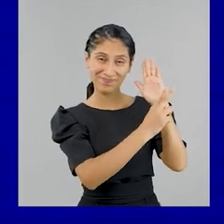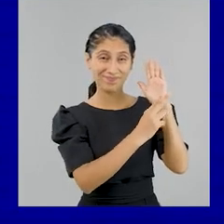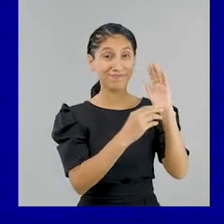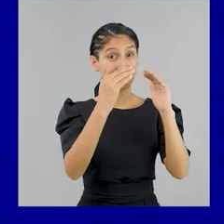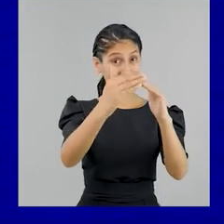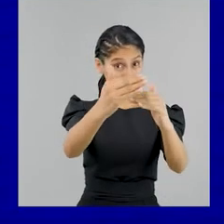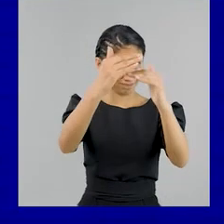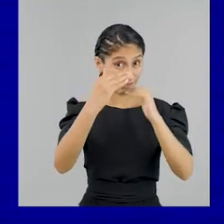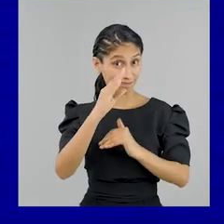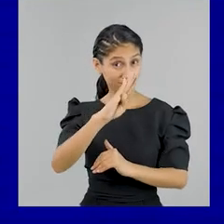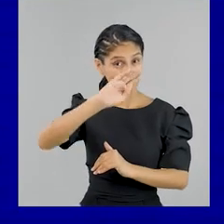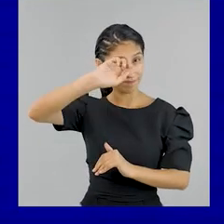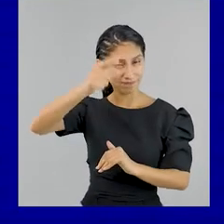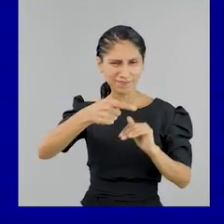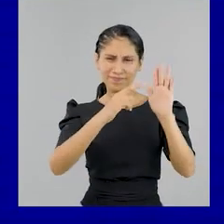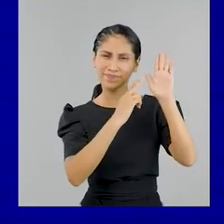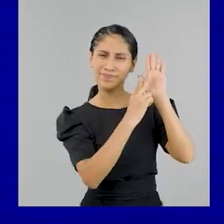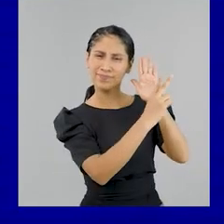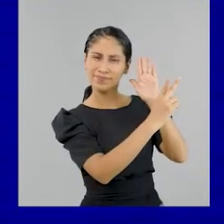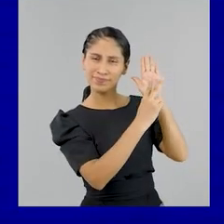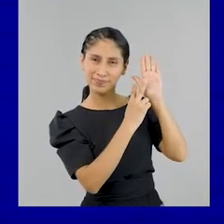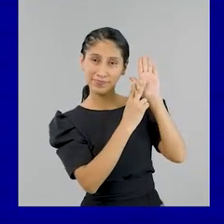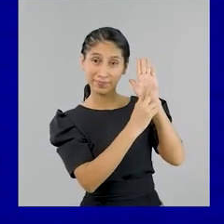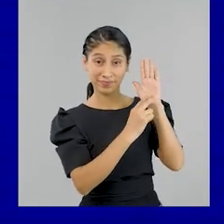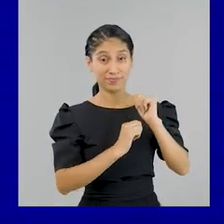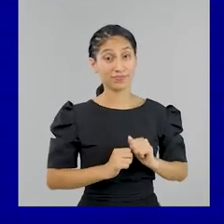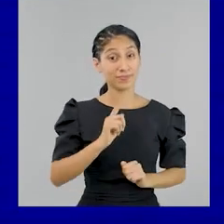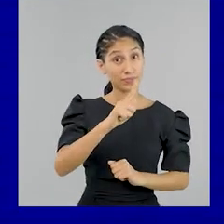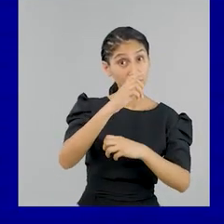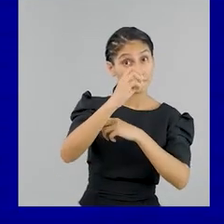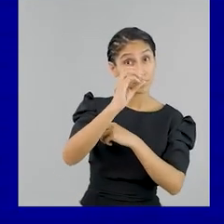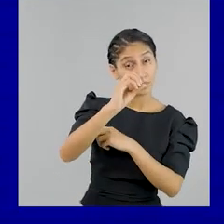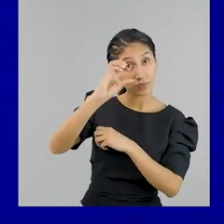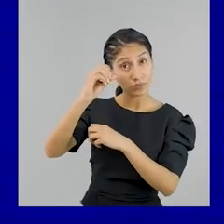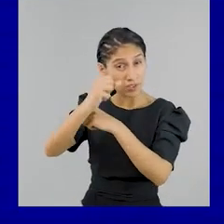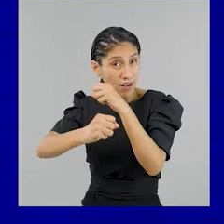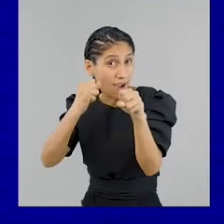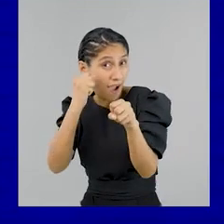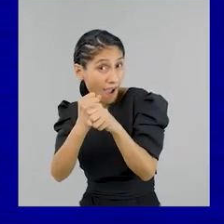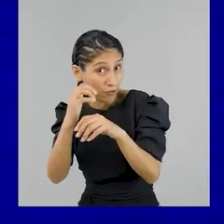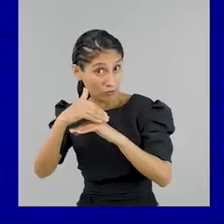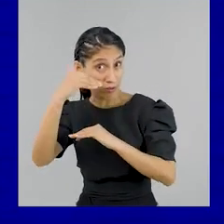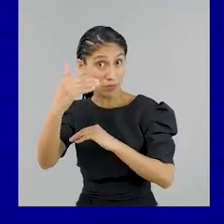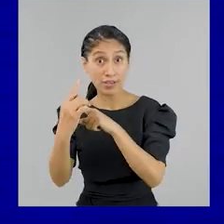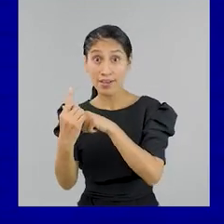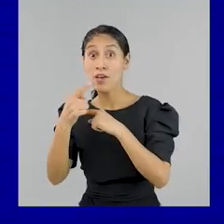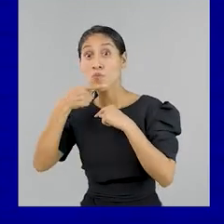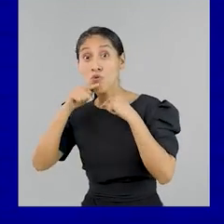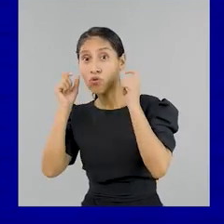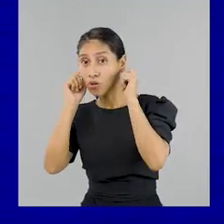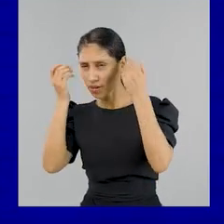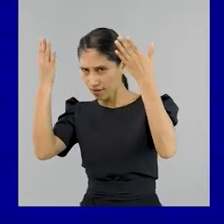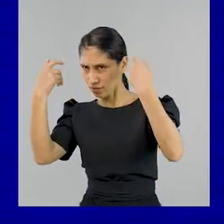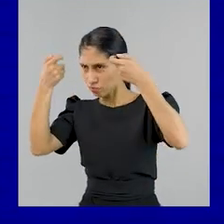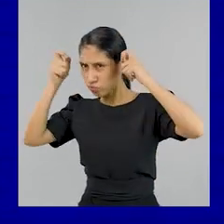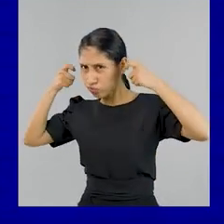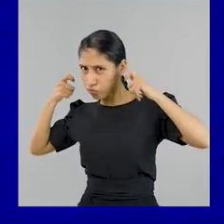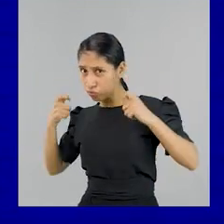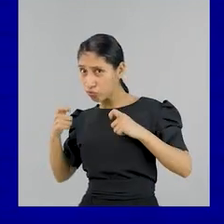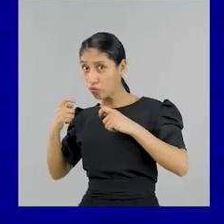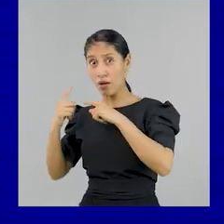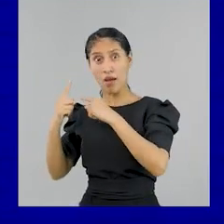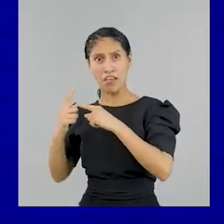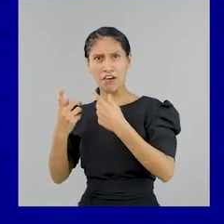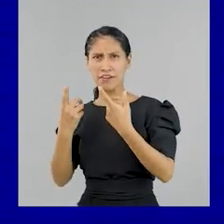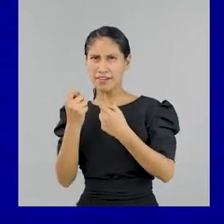Perú. B. 100 años después de que Micaela Bastidas casi terminara con los españoles que se encontraban en